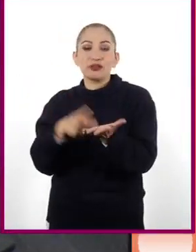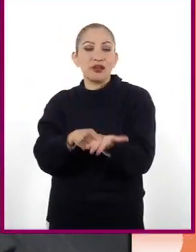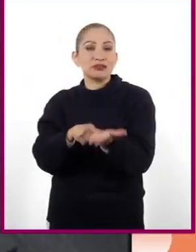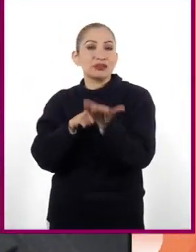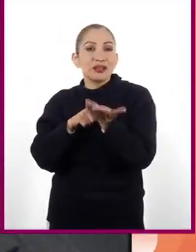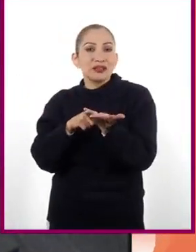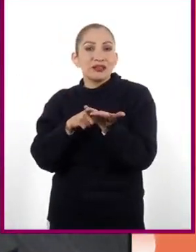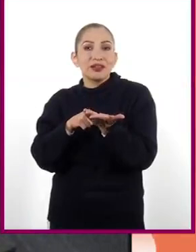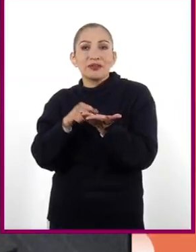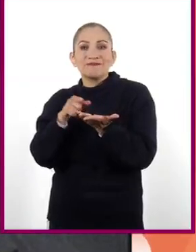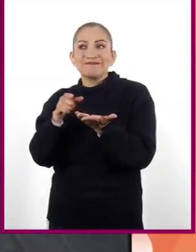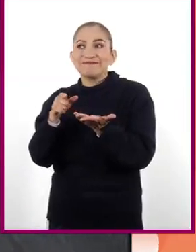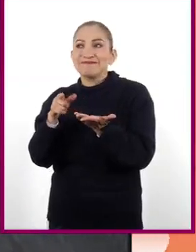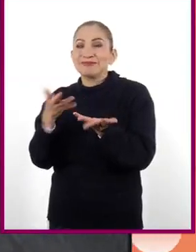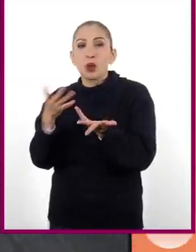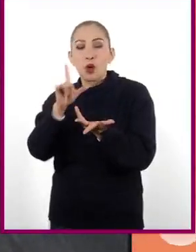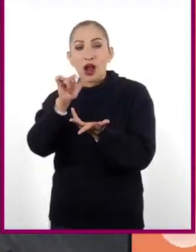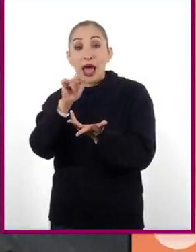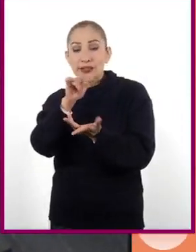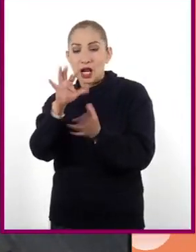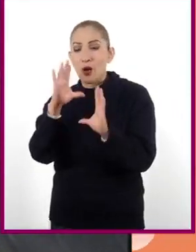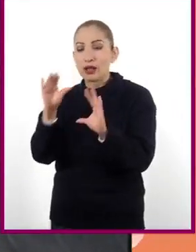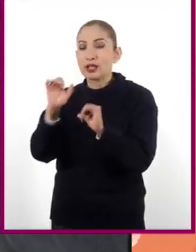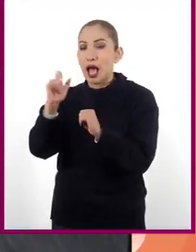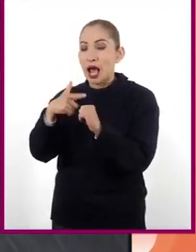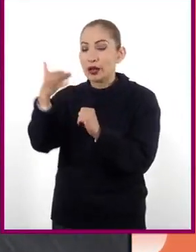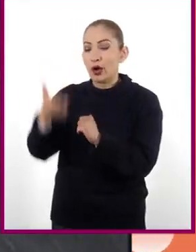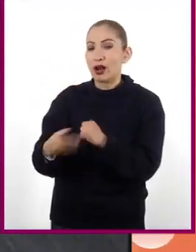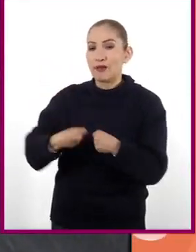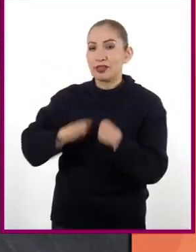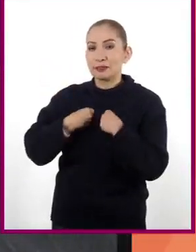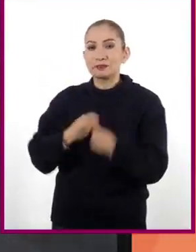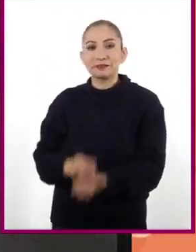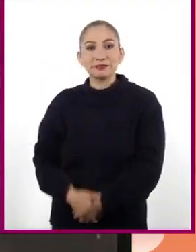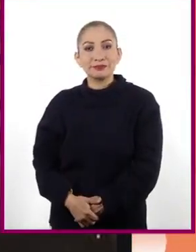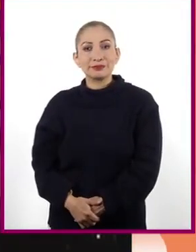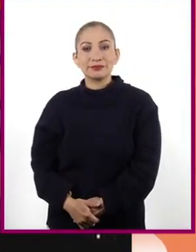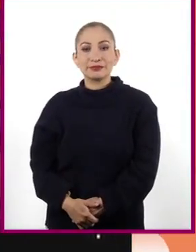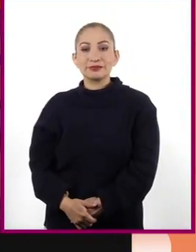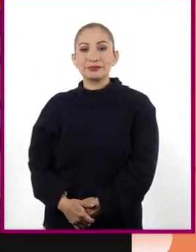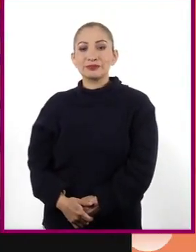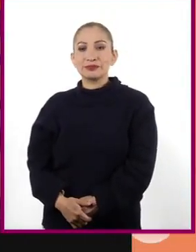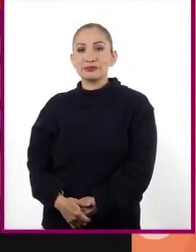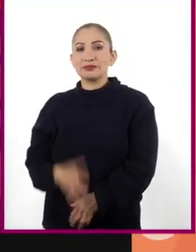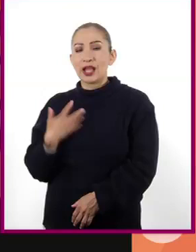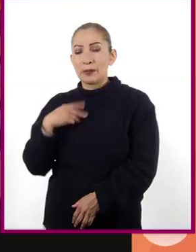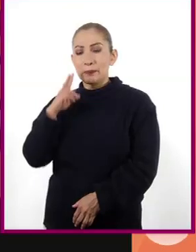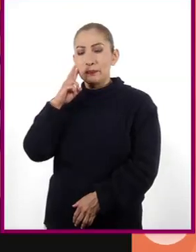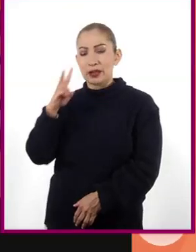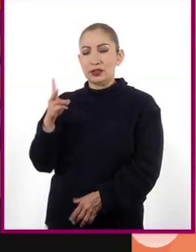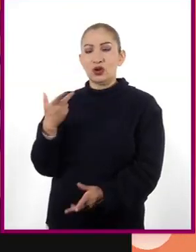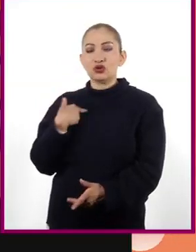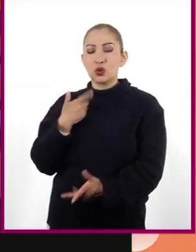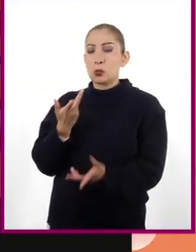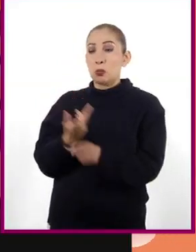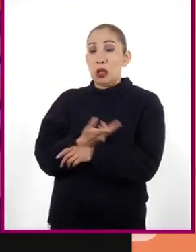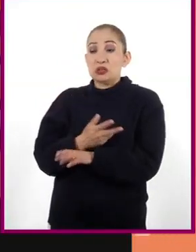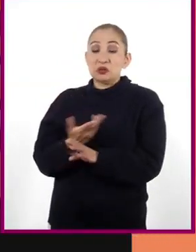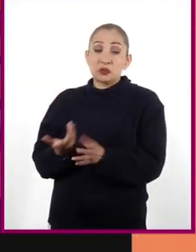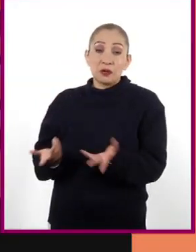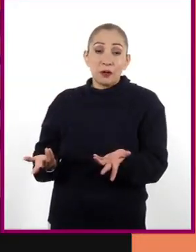enseña a Lázaro algo de la vida. No mirando qué me podía